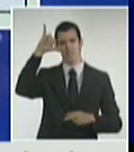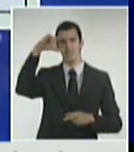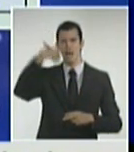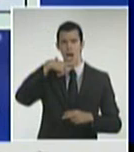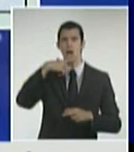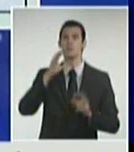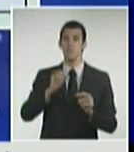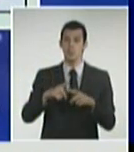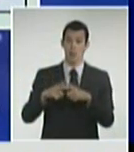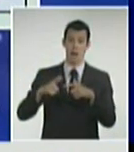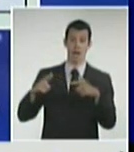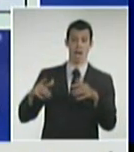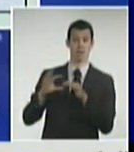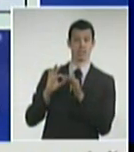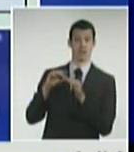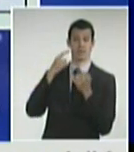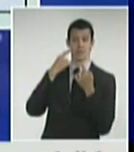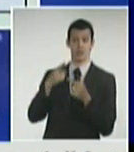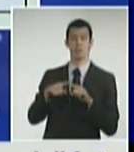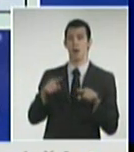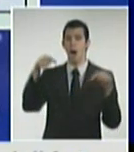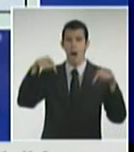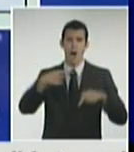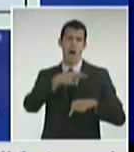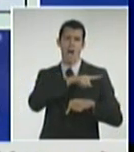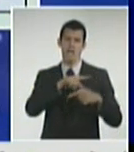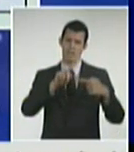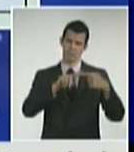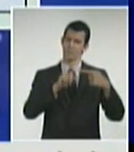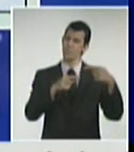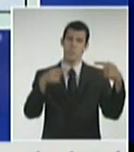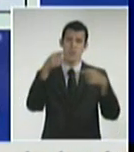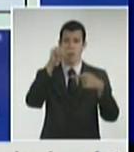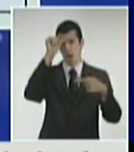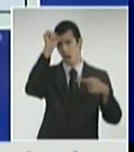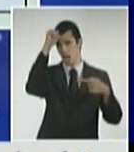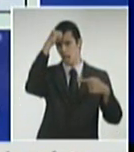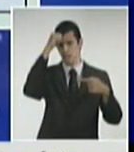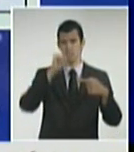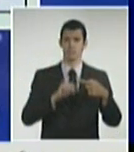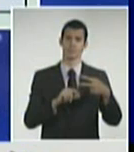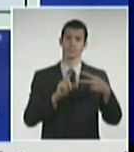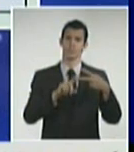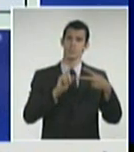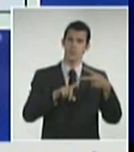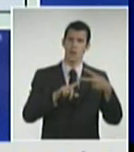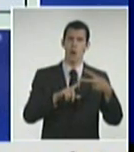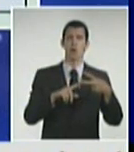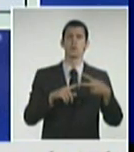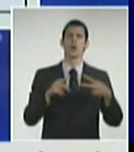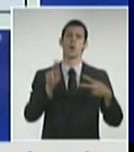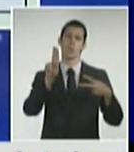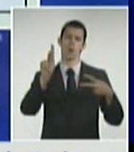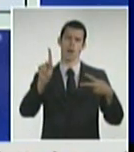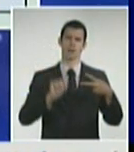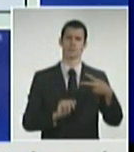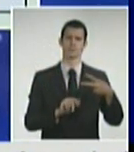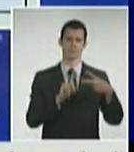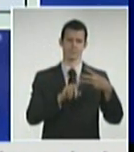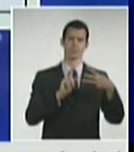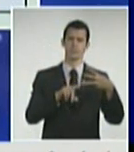solo día. Reino Unido, Indonesia también en tercer lugar, Brasil todavía con cifras muy